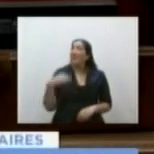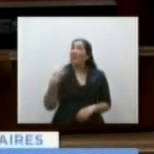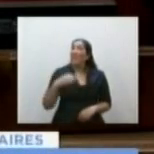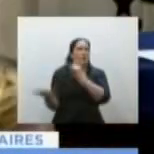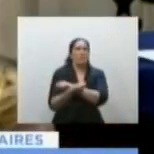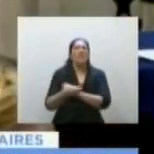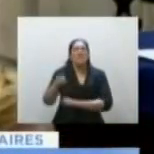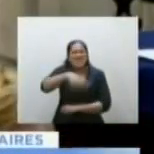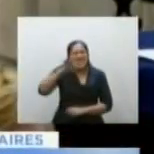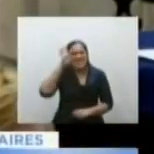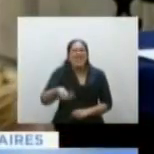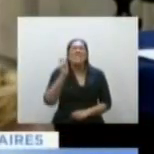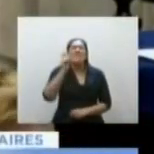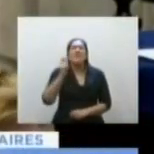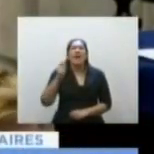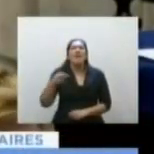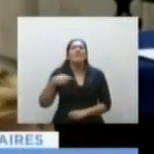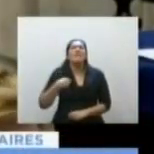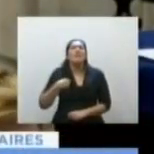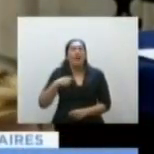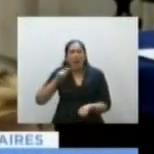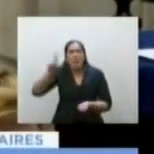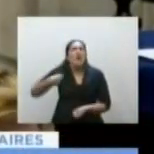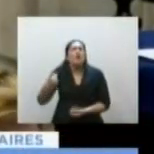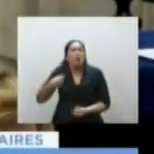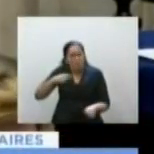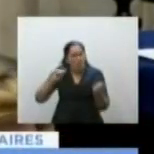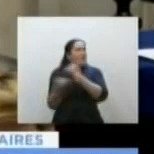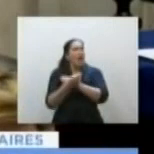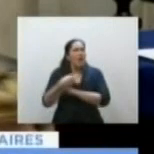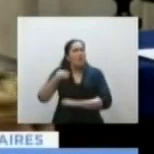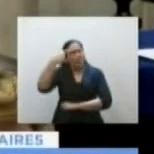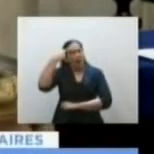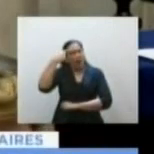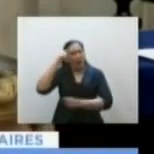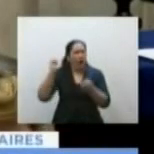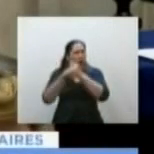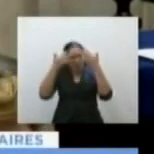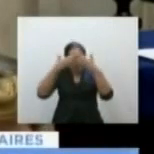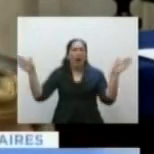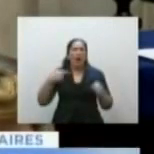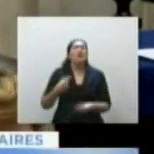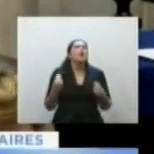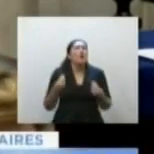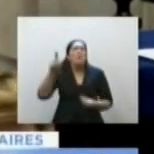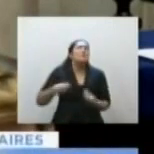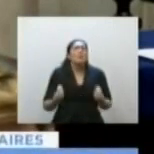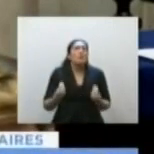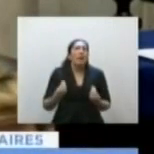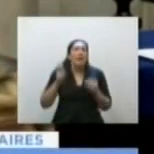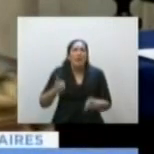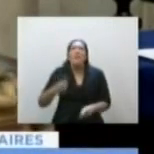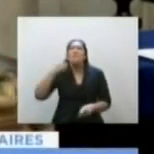Ginés González García, que era extraordinario, igual que Rubinstein, y es una pena que no lo haya podido hacer. Pero de todos modos, valoro que haya cambiado su posición. Me parece que eso